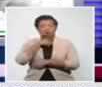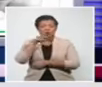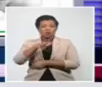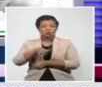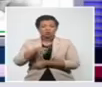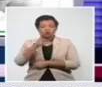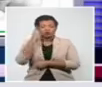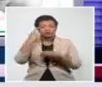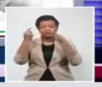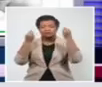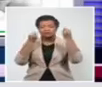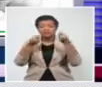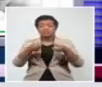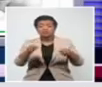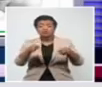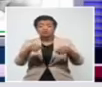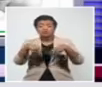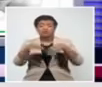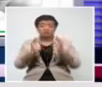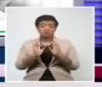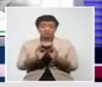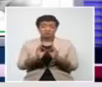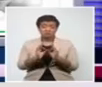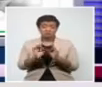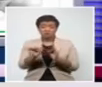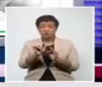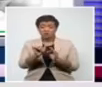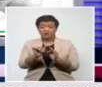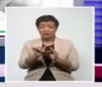Baracoa específicamente y de San Antonio del Sur?